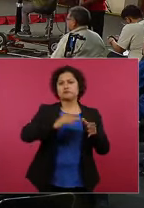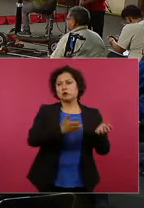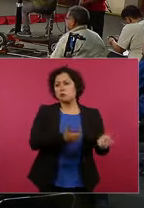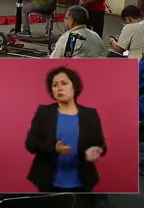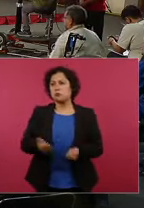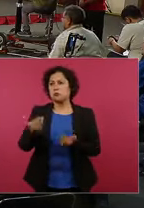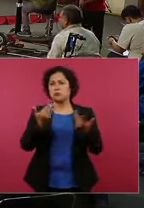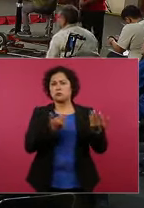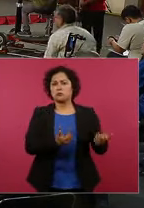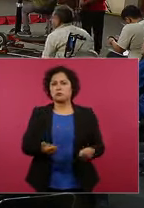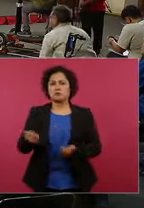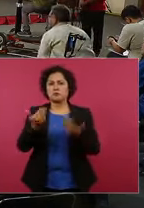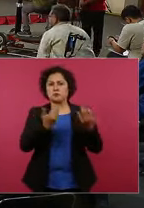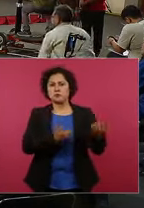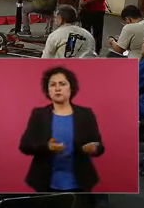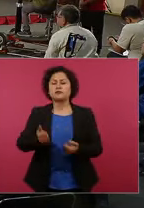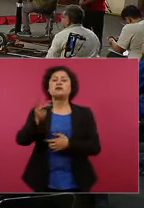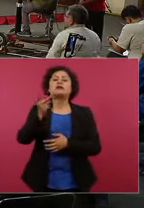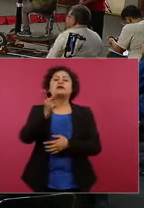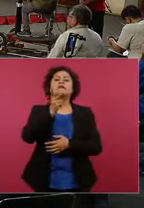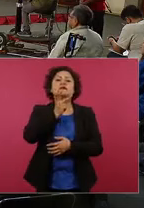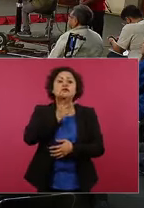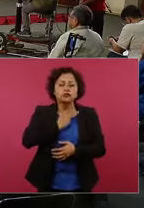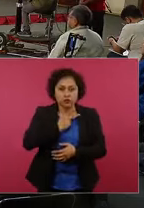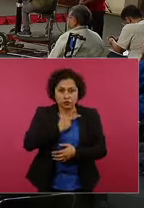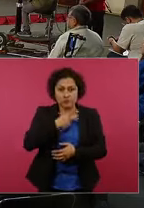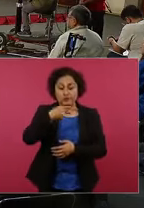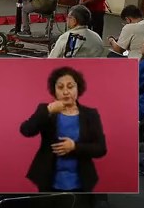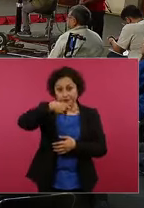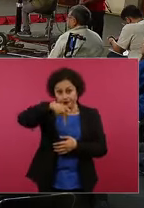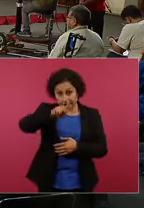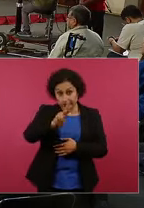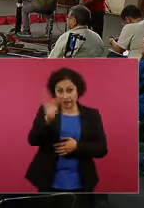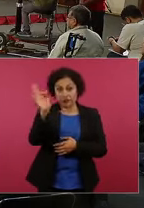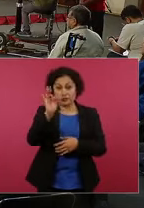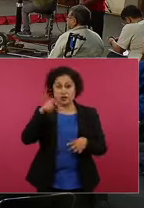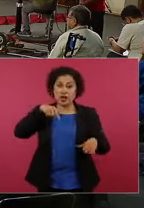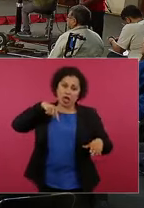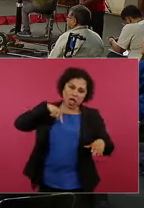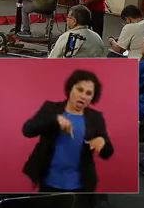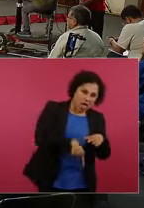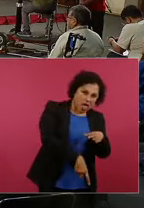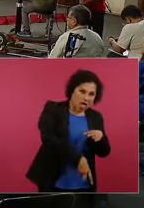se explota más de lo debido,